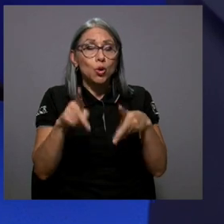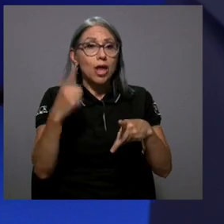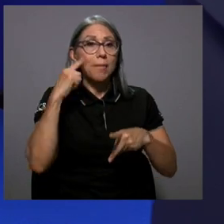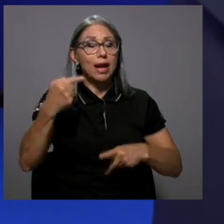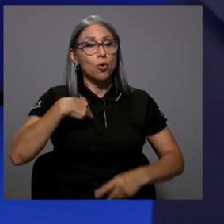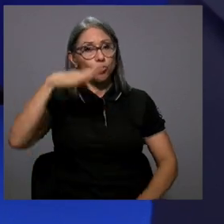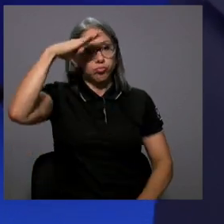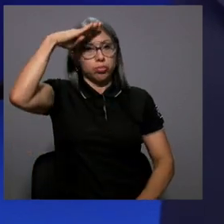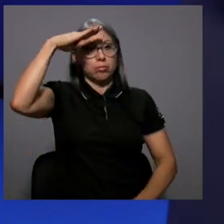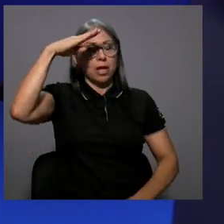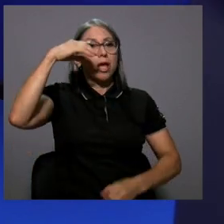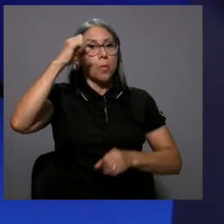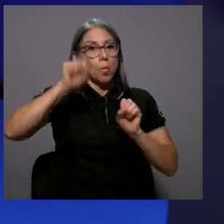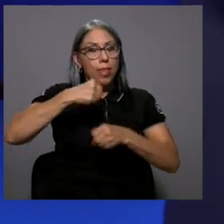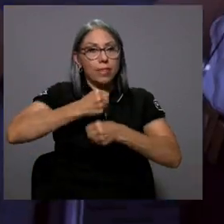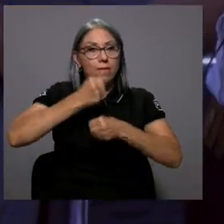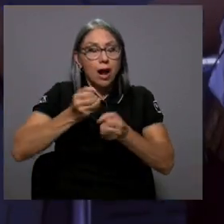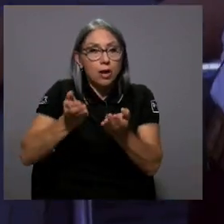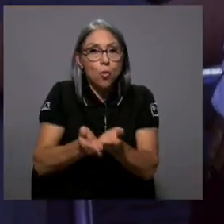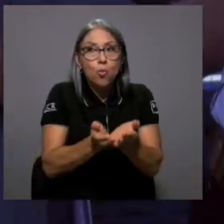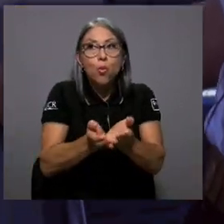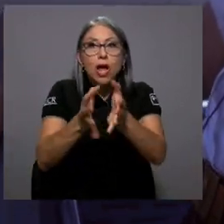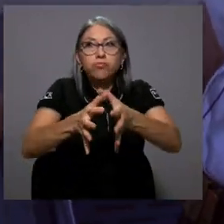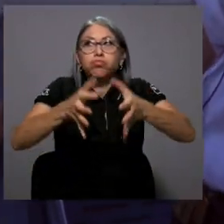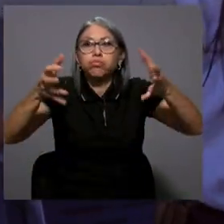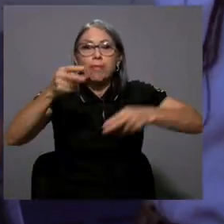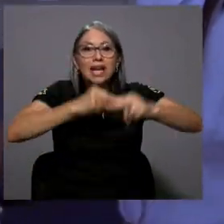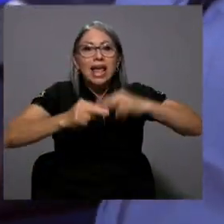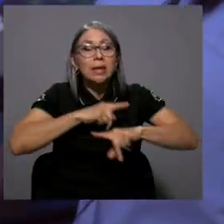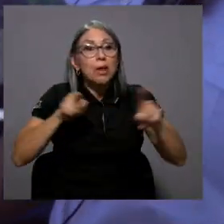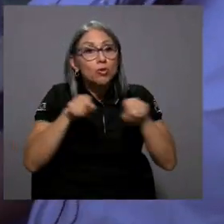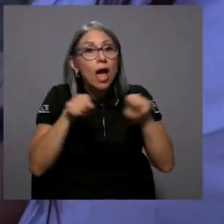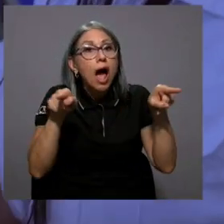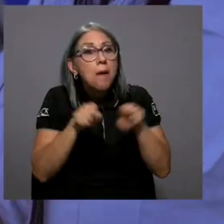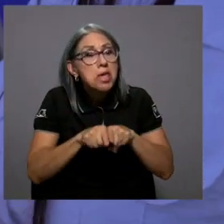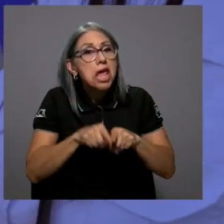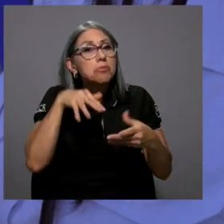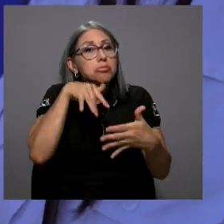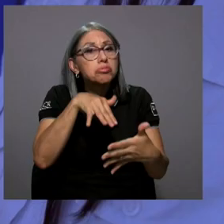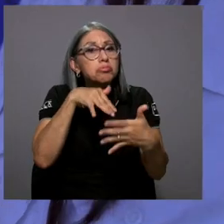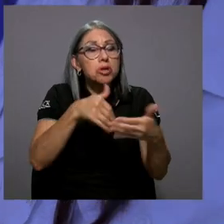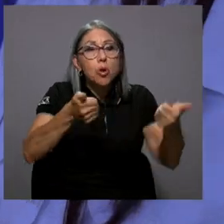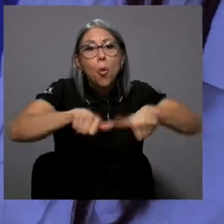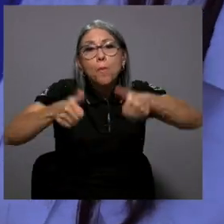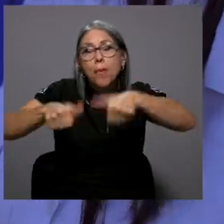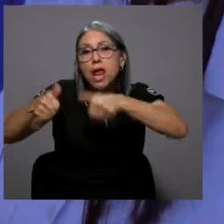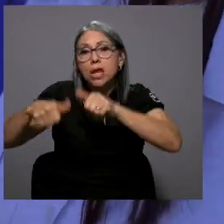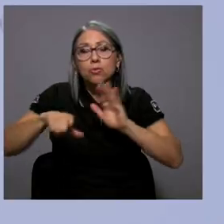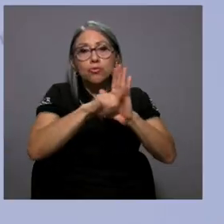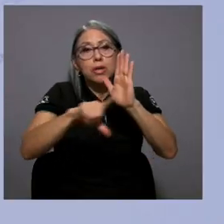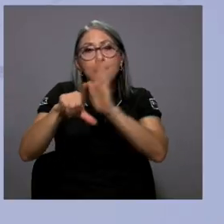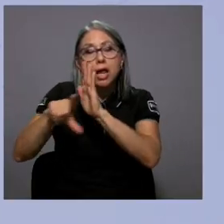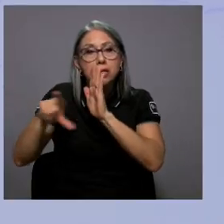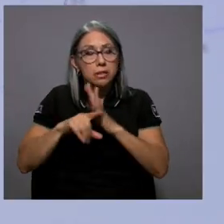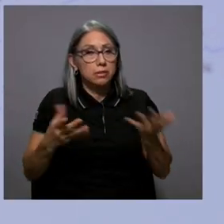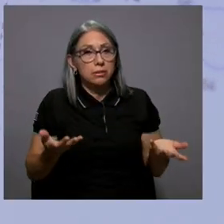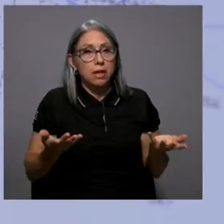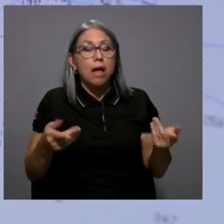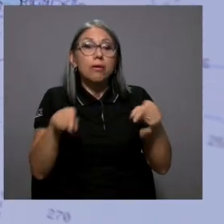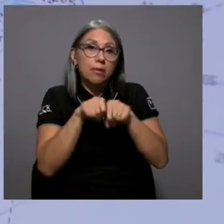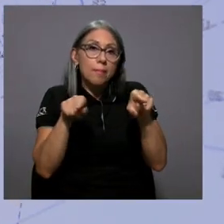oficial en un buque mercante, pero también se ve sobre convenios, sobre leyes, entonces se podría decir